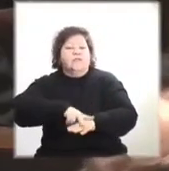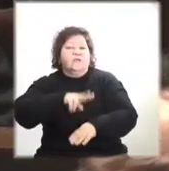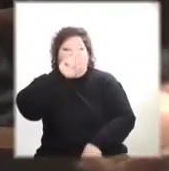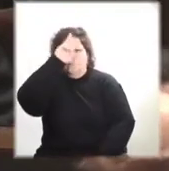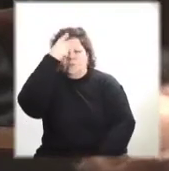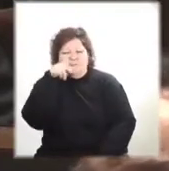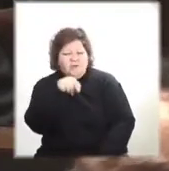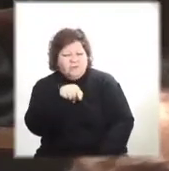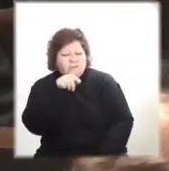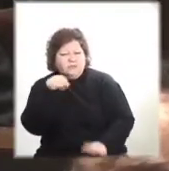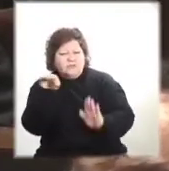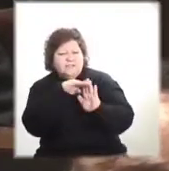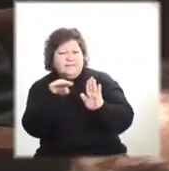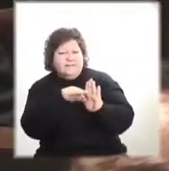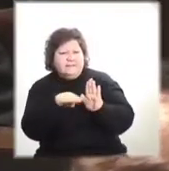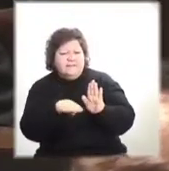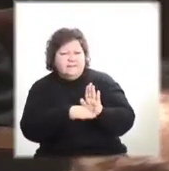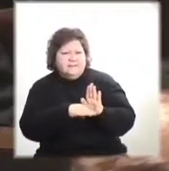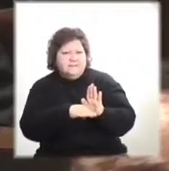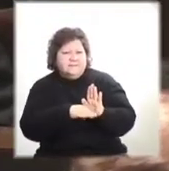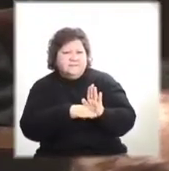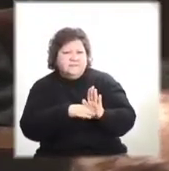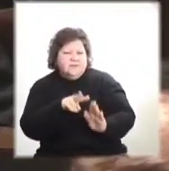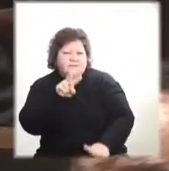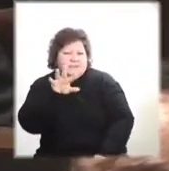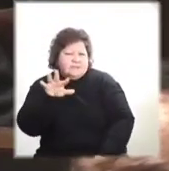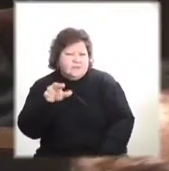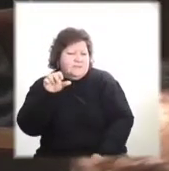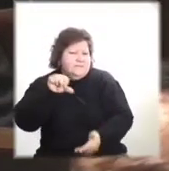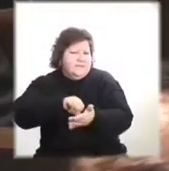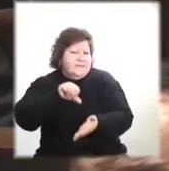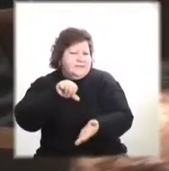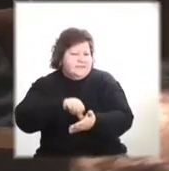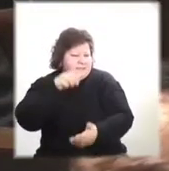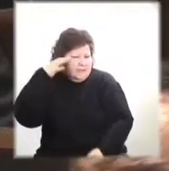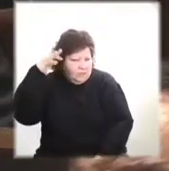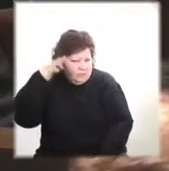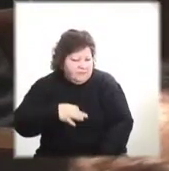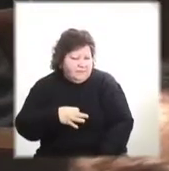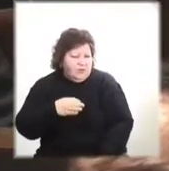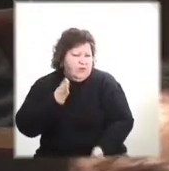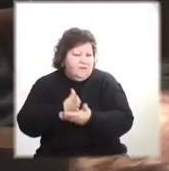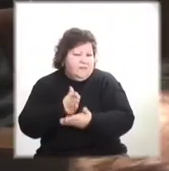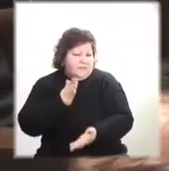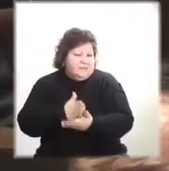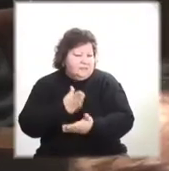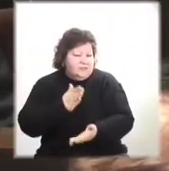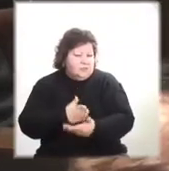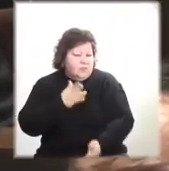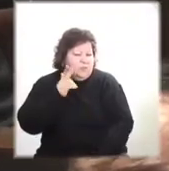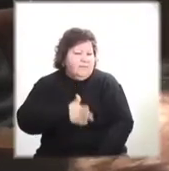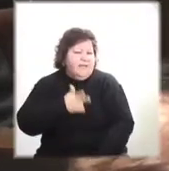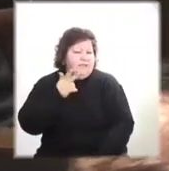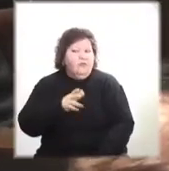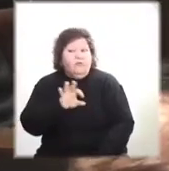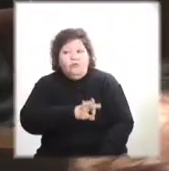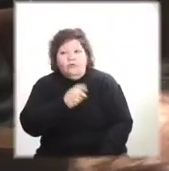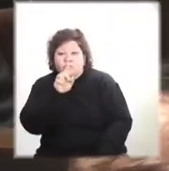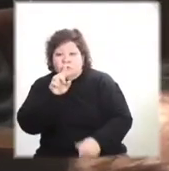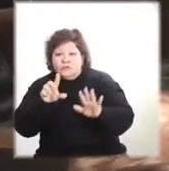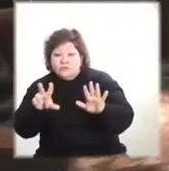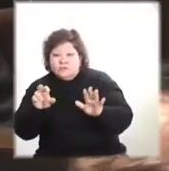esos estándares, ¿serán de los 25 países que cumplimos los derechos humanos o será de los 170 que no